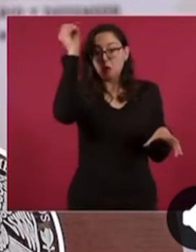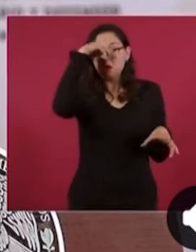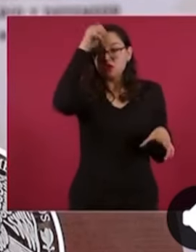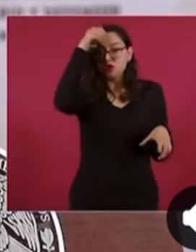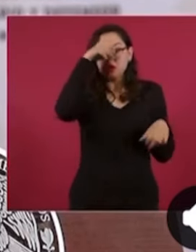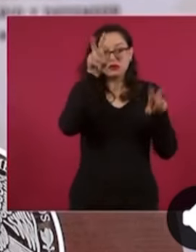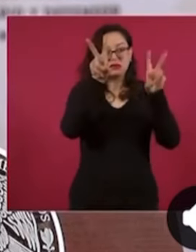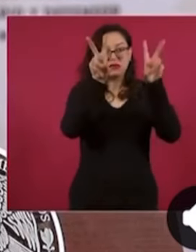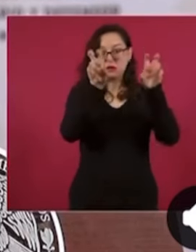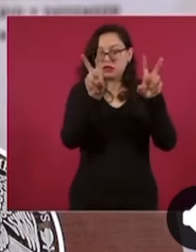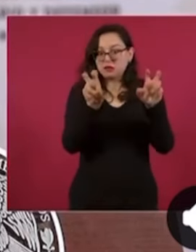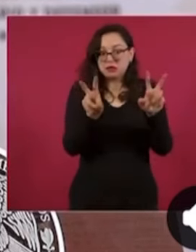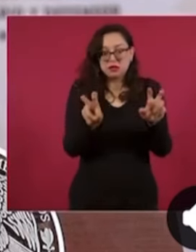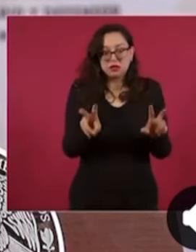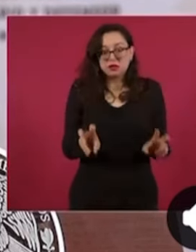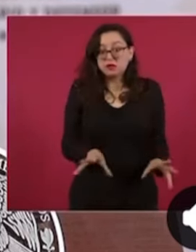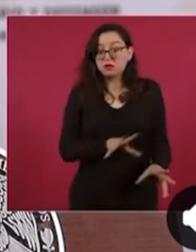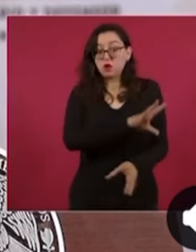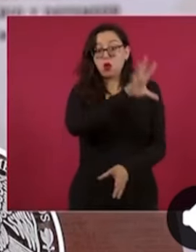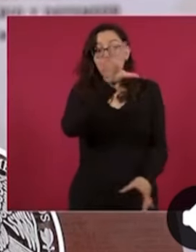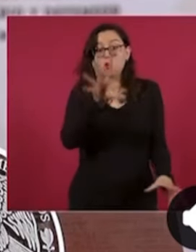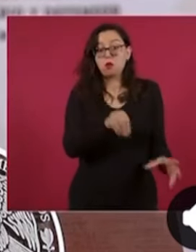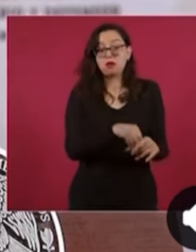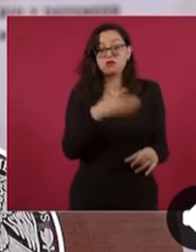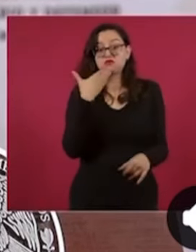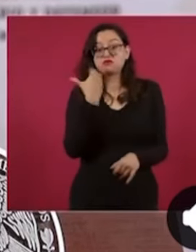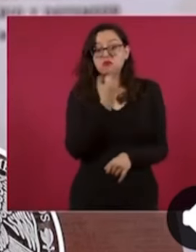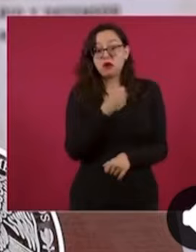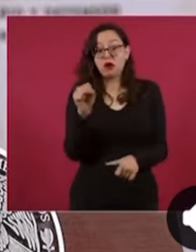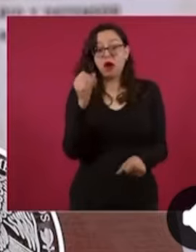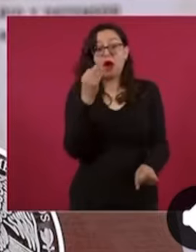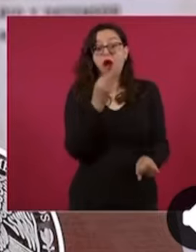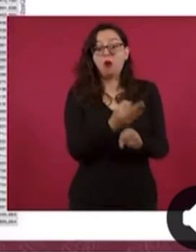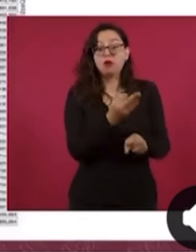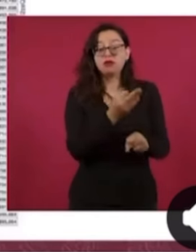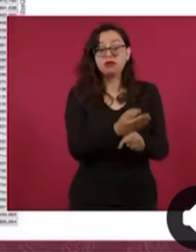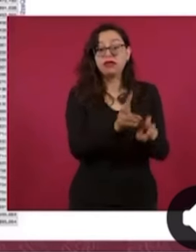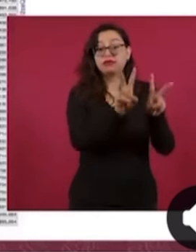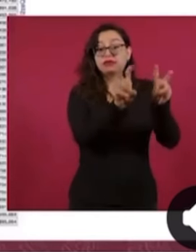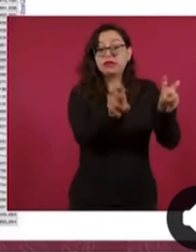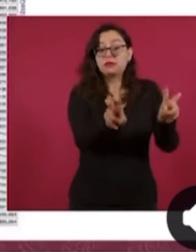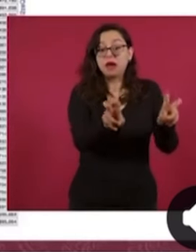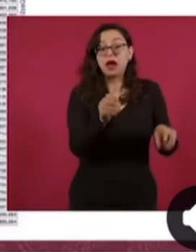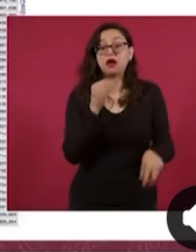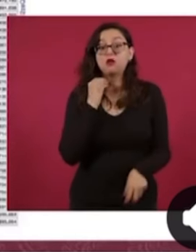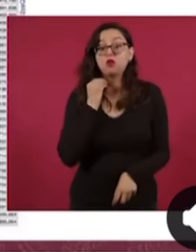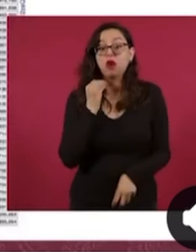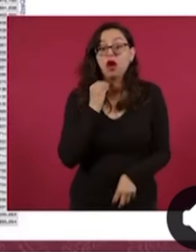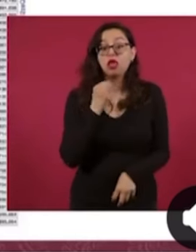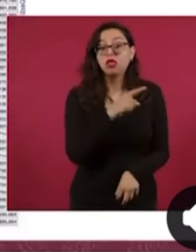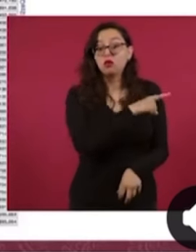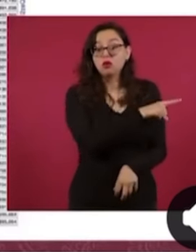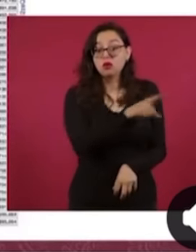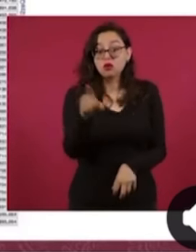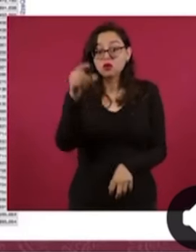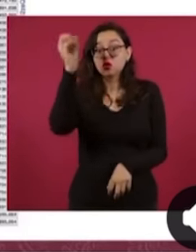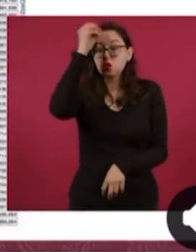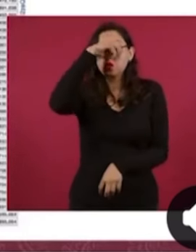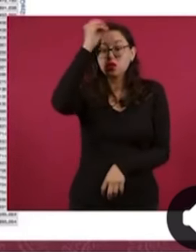y ahora el tema, todos se volvieron abogados expertos en el Poder Judicial, ¿no? Entonces, vamos nosotros a